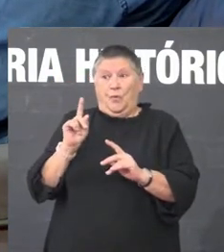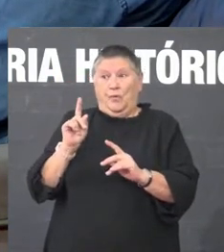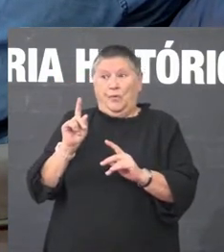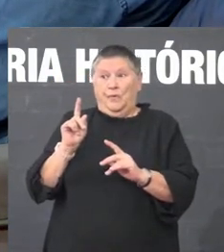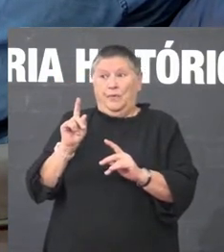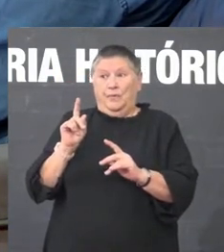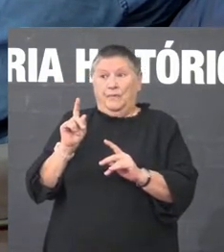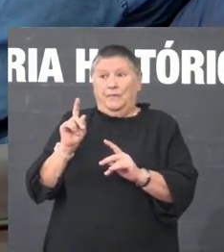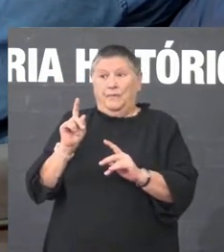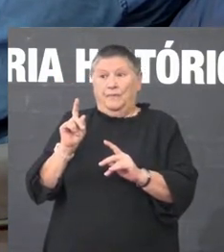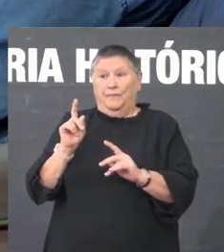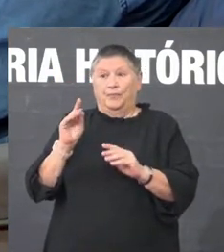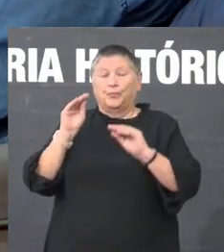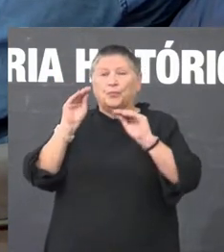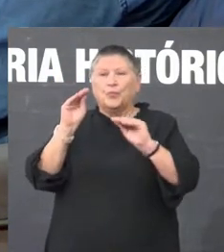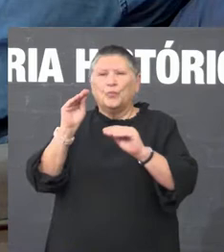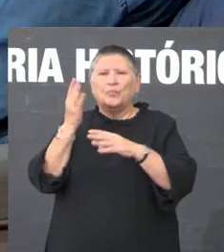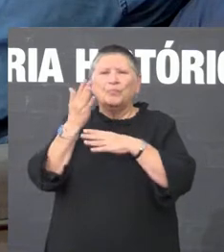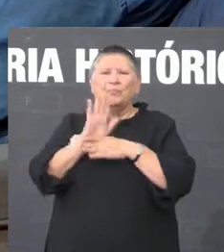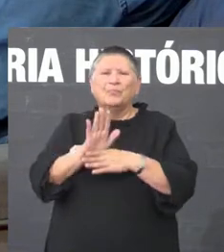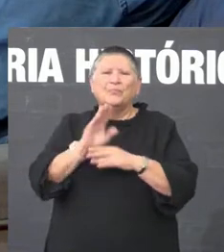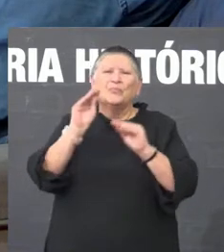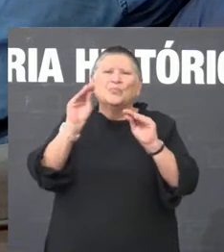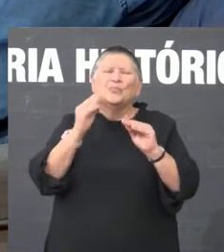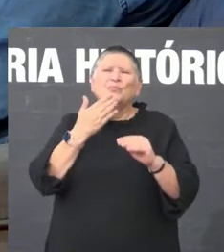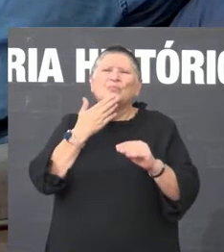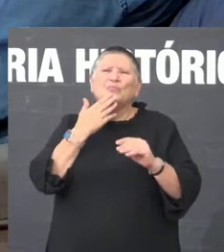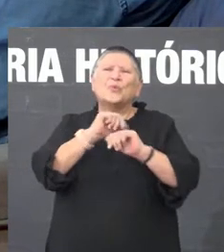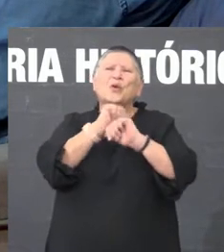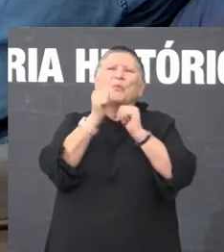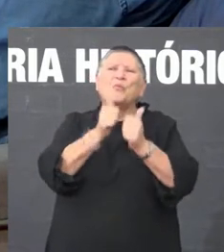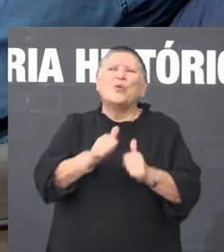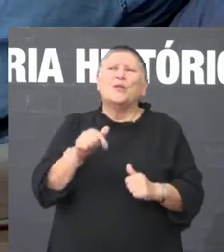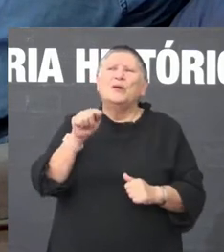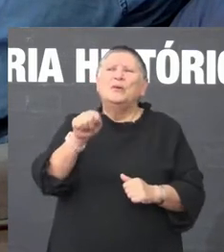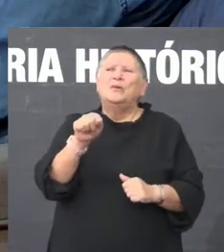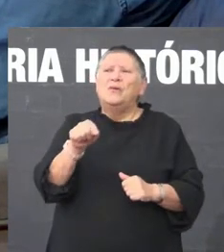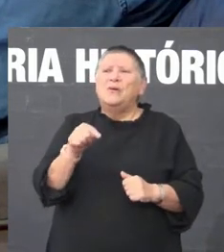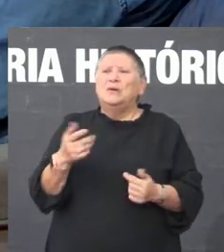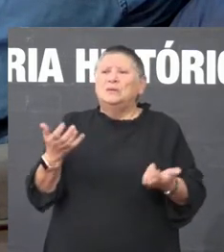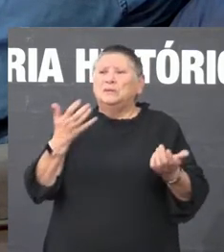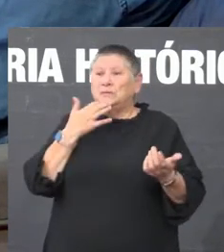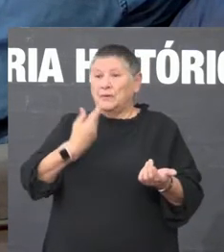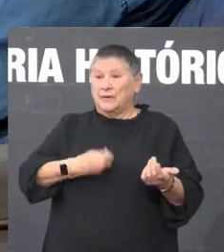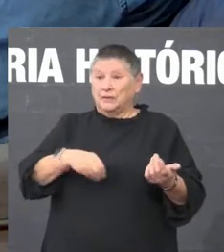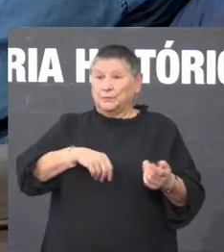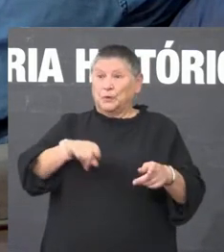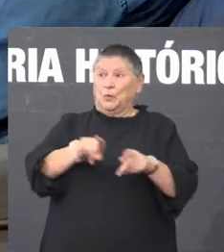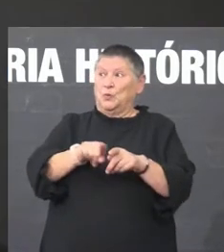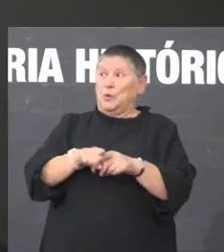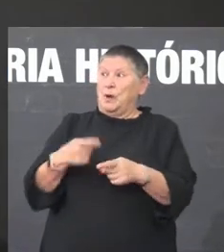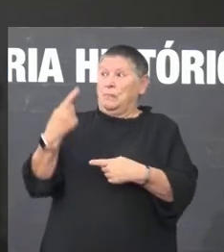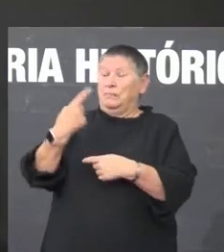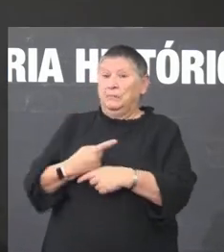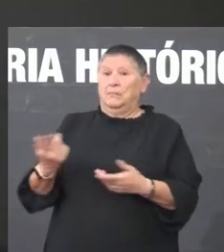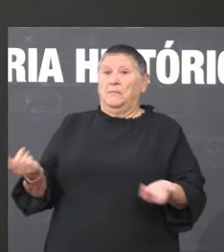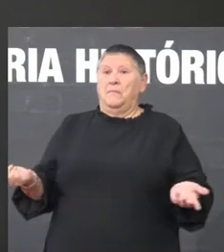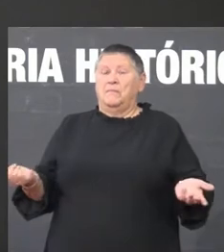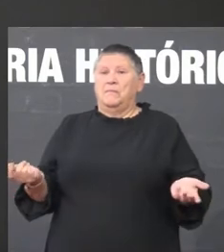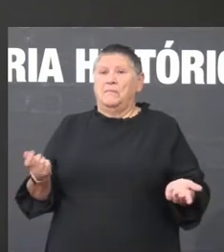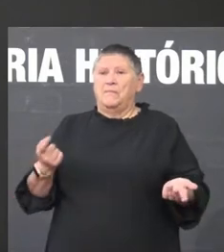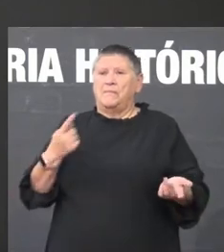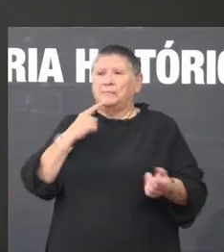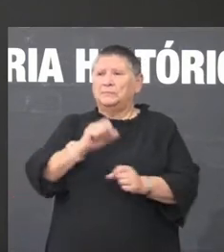lo que tú representabas o tus tradiciones no valen para nada. Ponte que eso le sucediera a un español, que le sucediera a España. Son